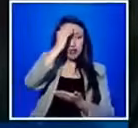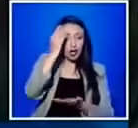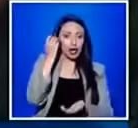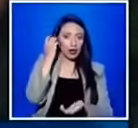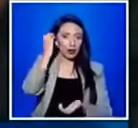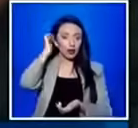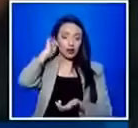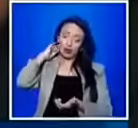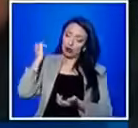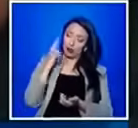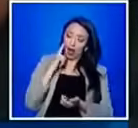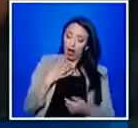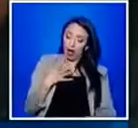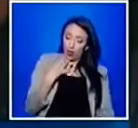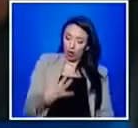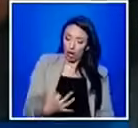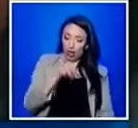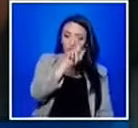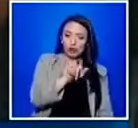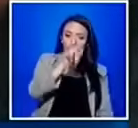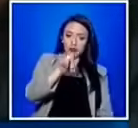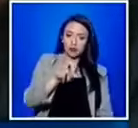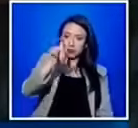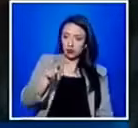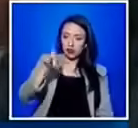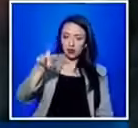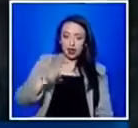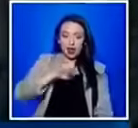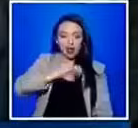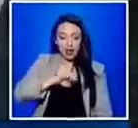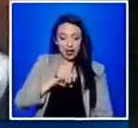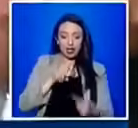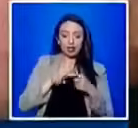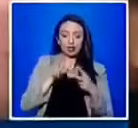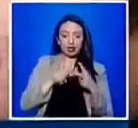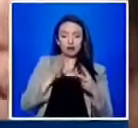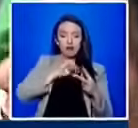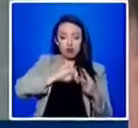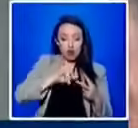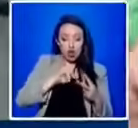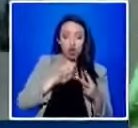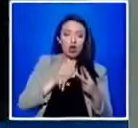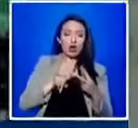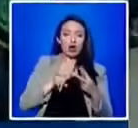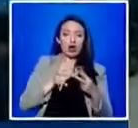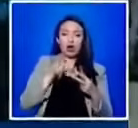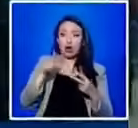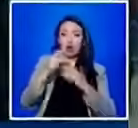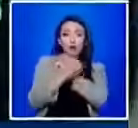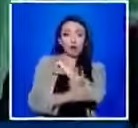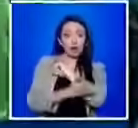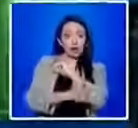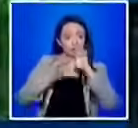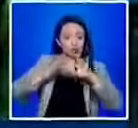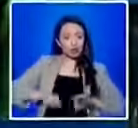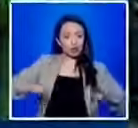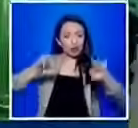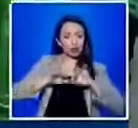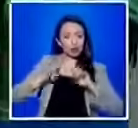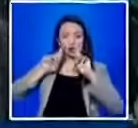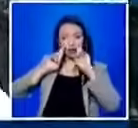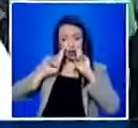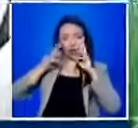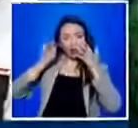quehacer educativo y más que todo a lo que se refiere al valor que tiene como país, como nación. Es